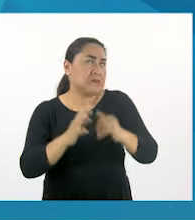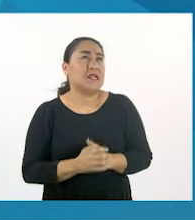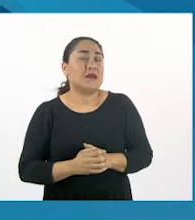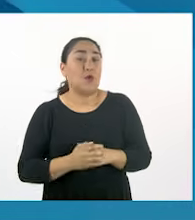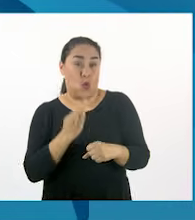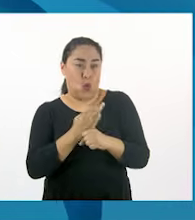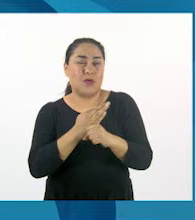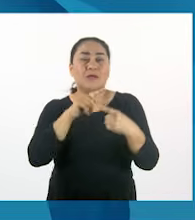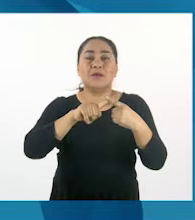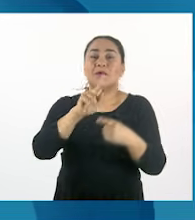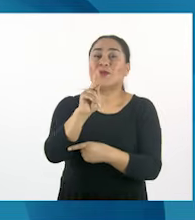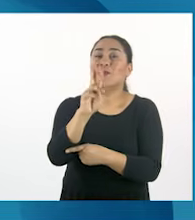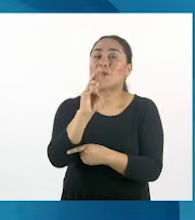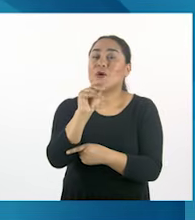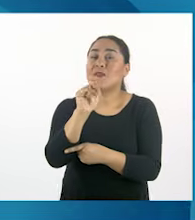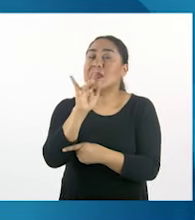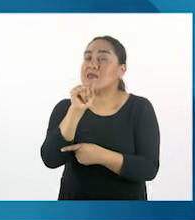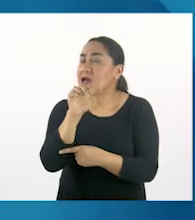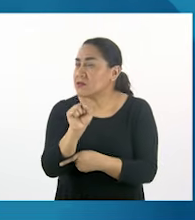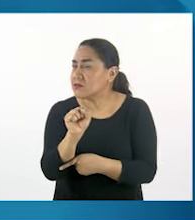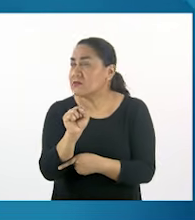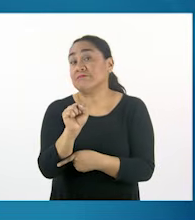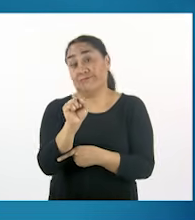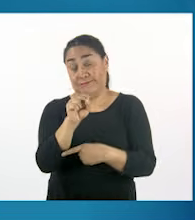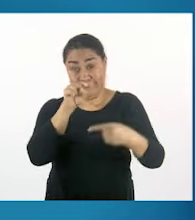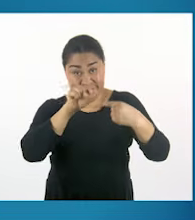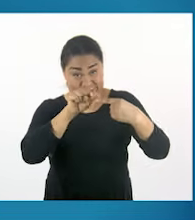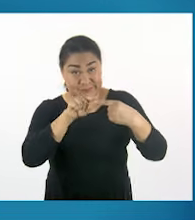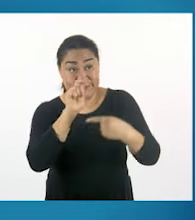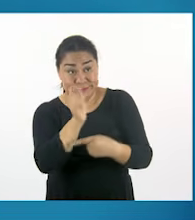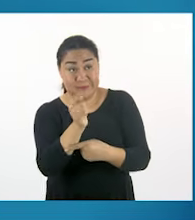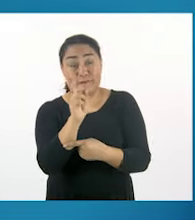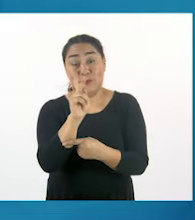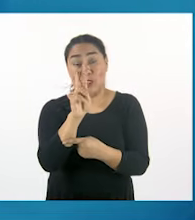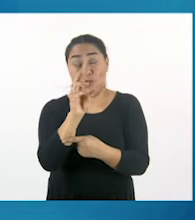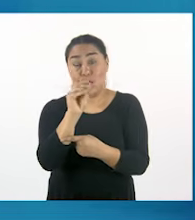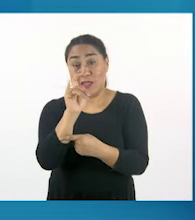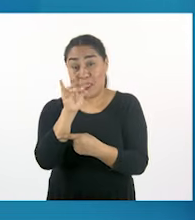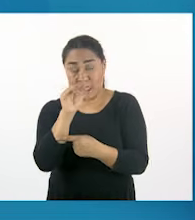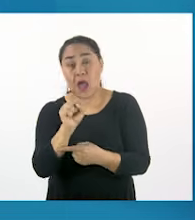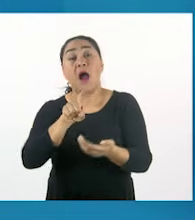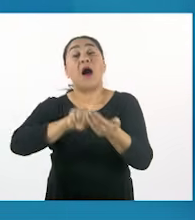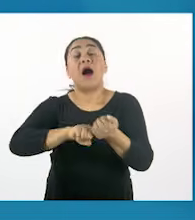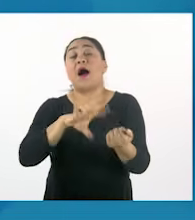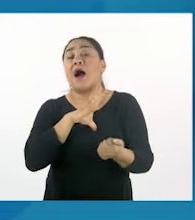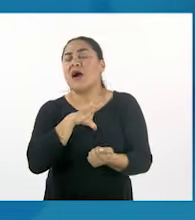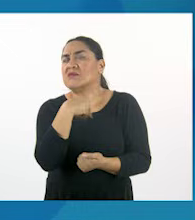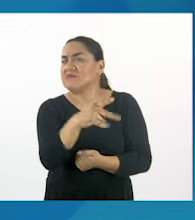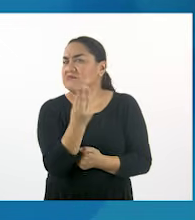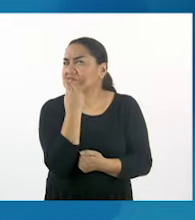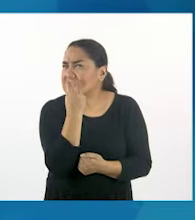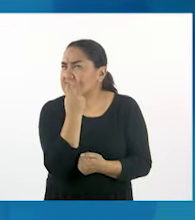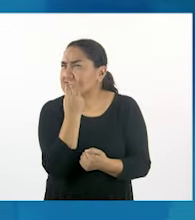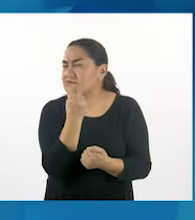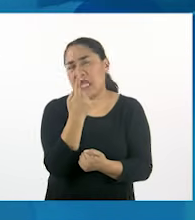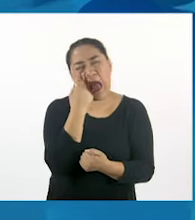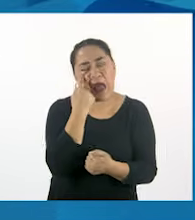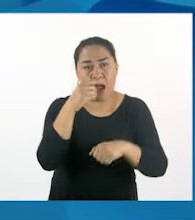las proteínas. Las proteínas provienen de alimentos como carne,